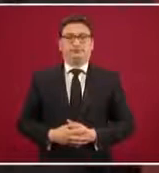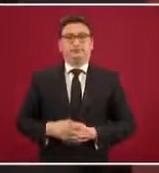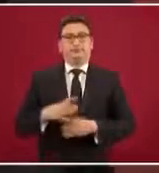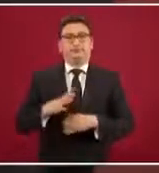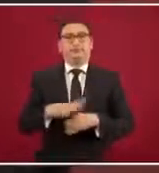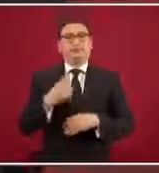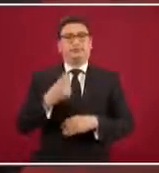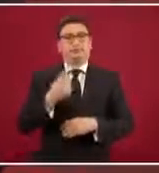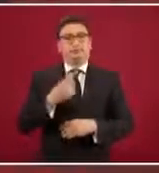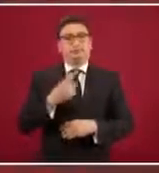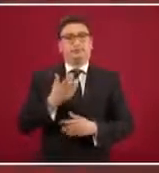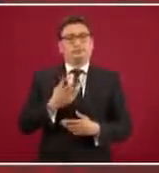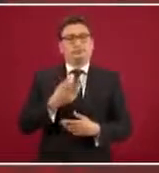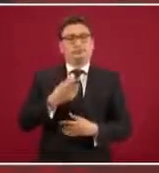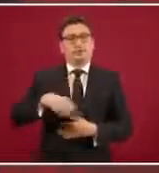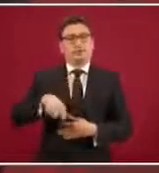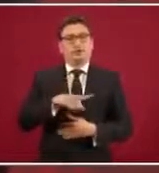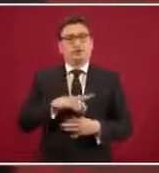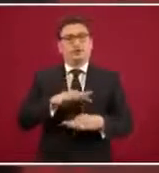decidir